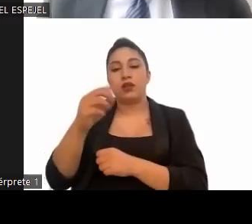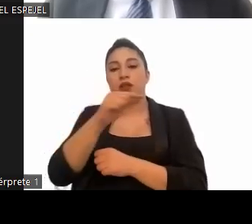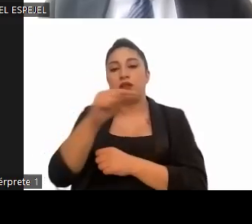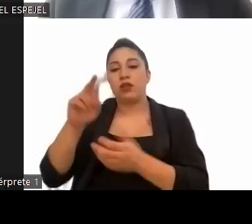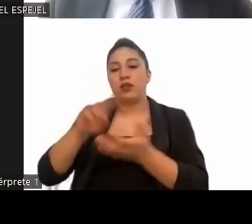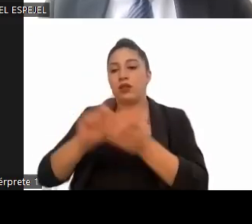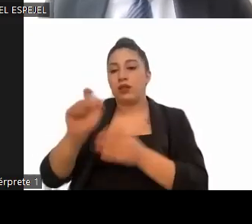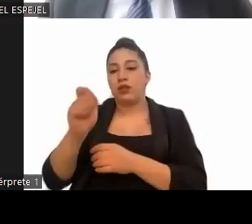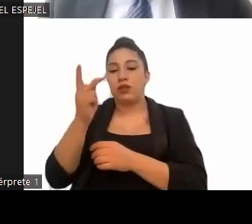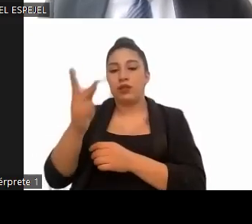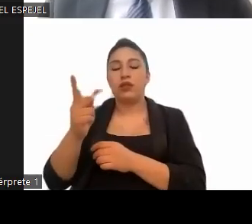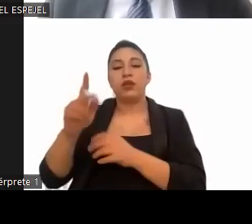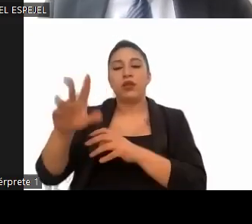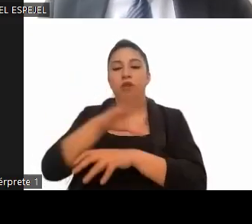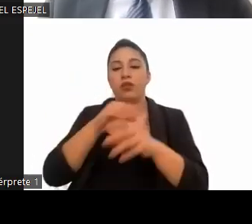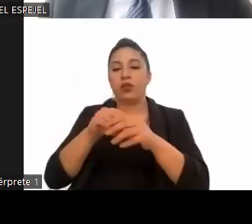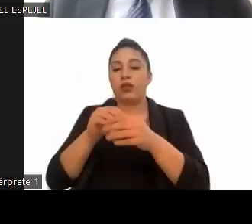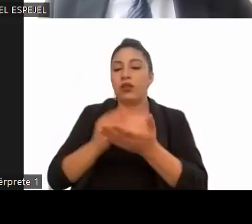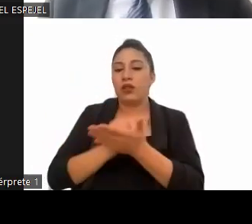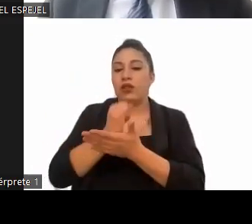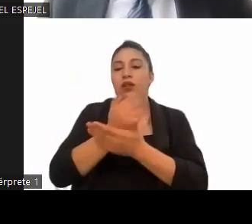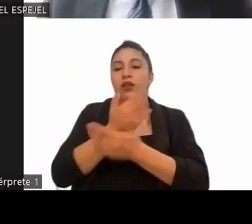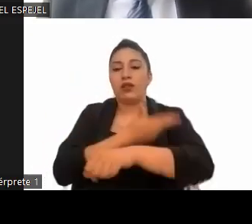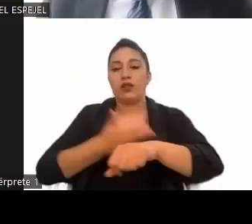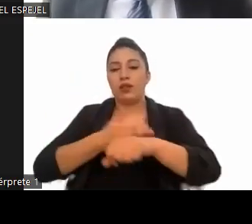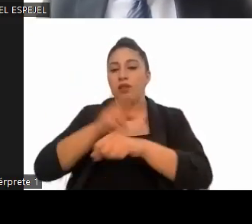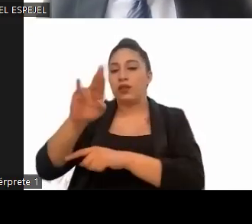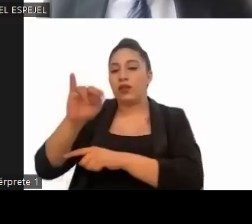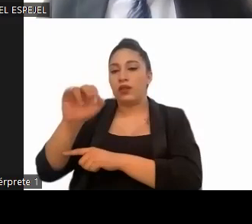RR.IP.1573-2022 relacionada al recurso de inconformidad RIA